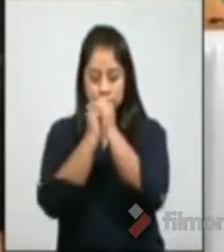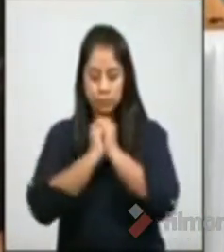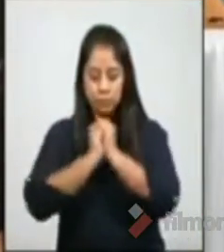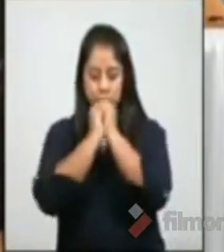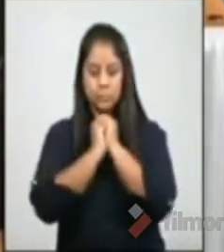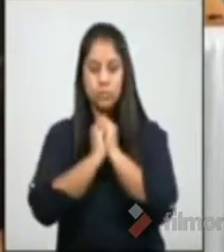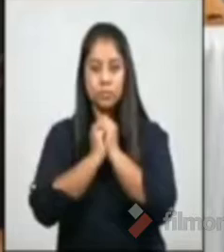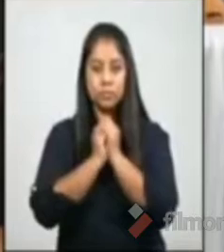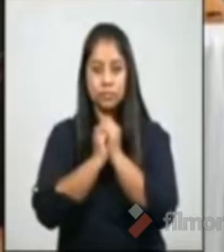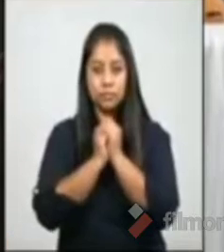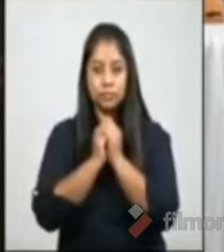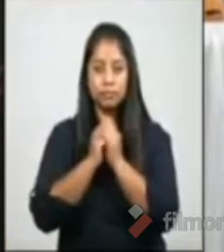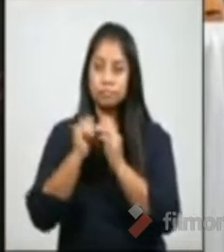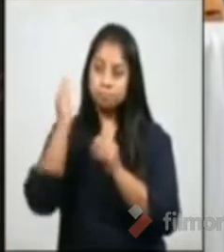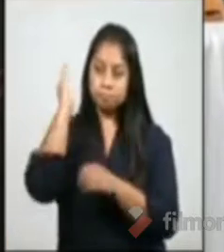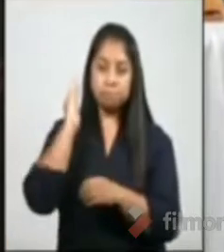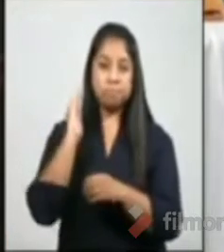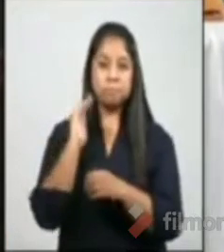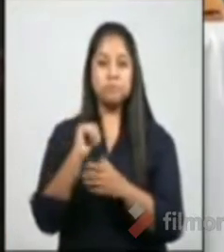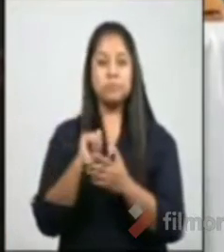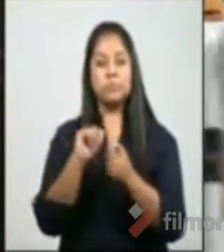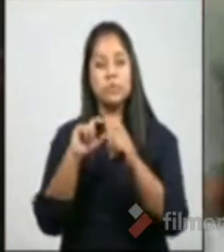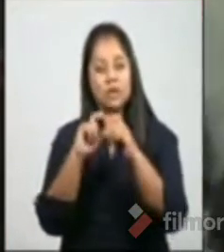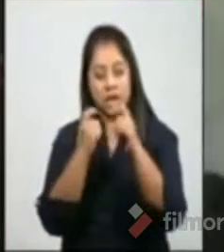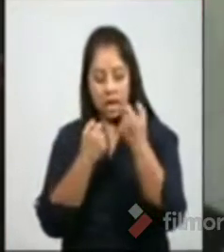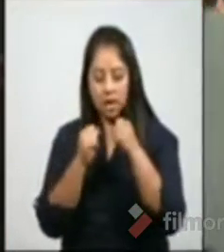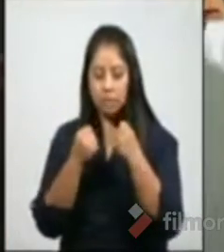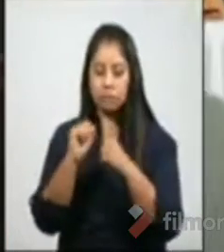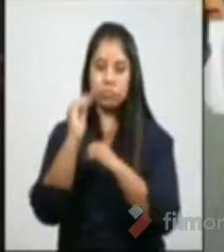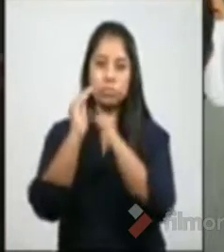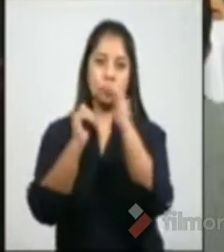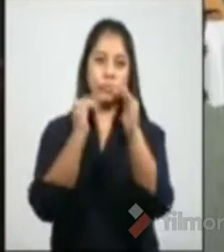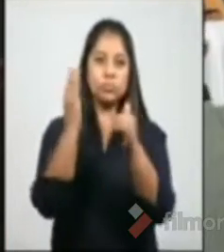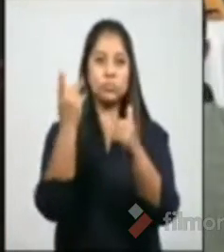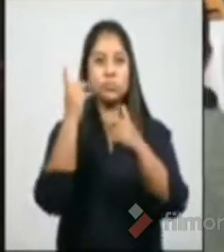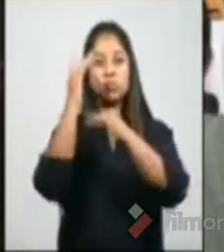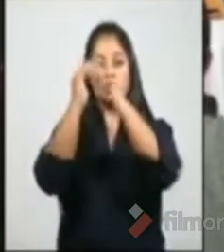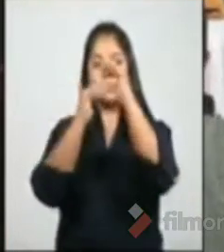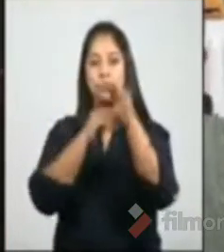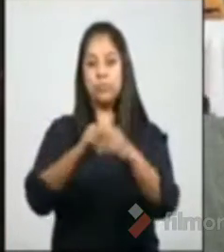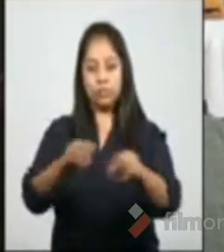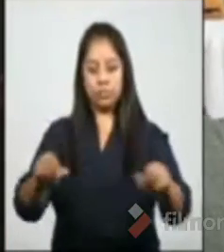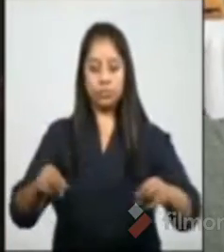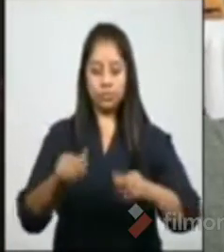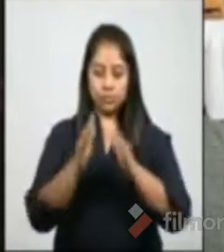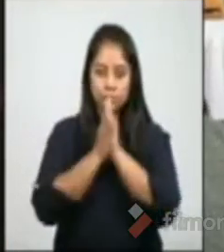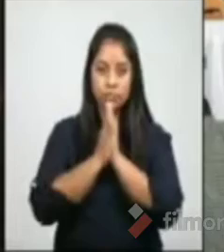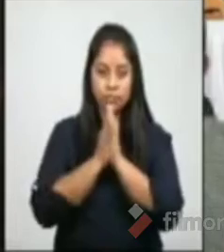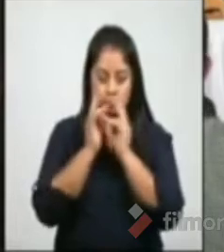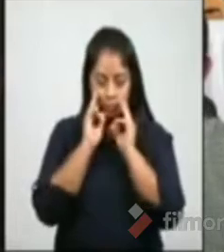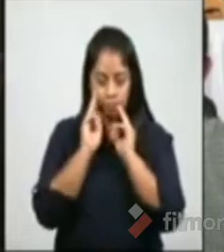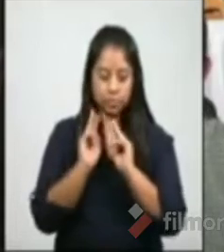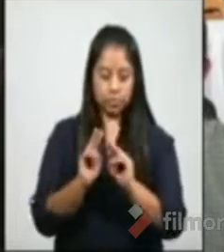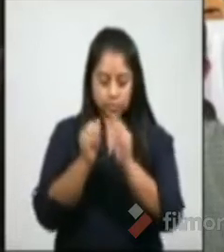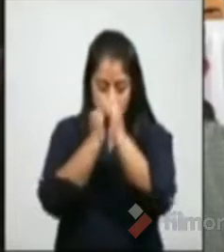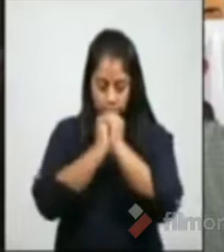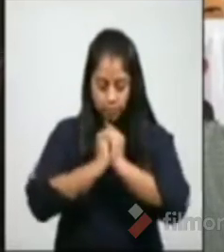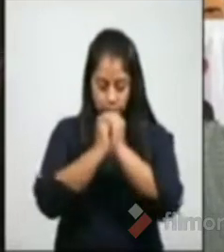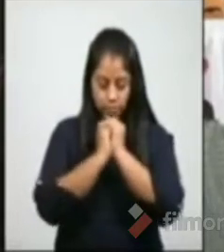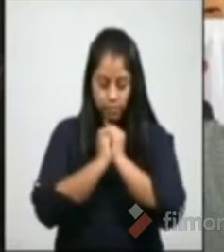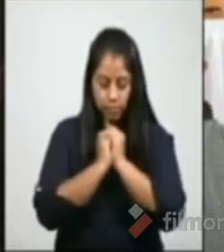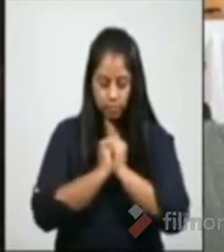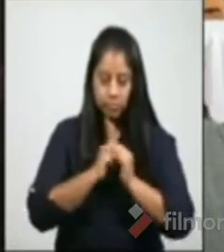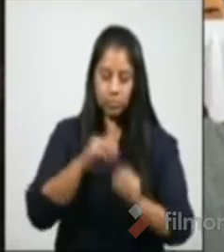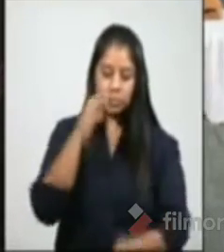Dios Todopoderoso, Creador de los cielos y de la tierra. Inclinamos nuestro rostro y oramos.